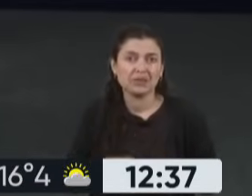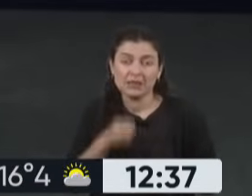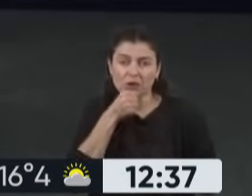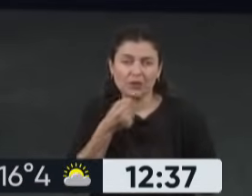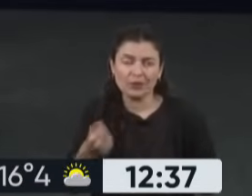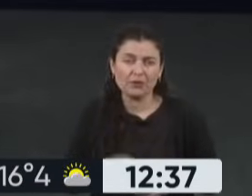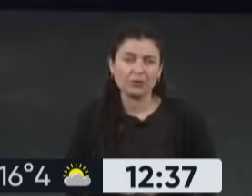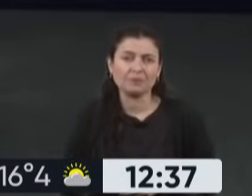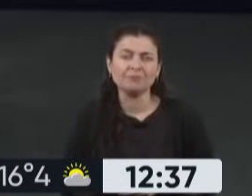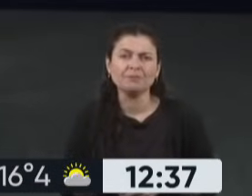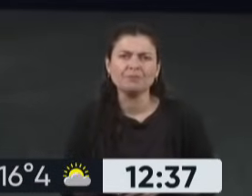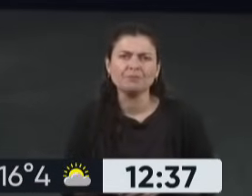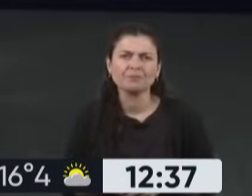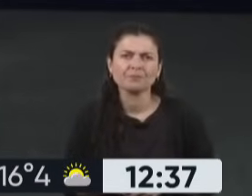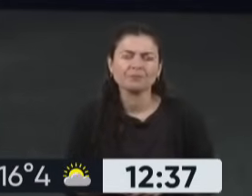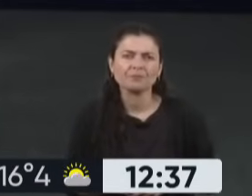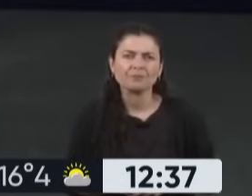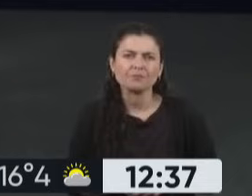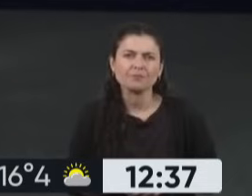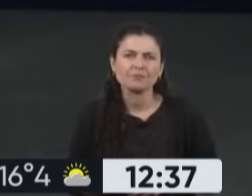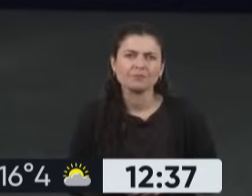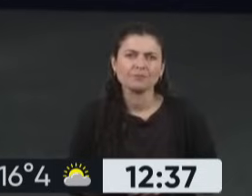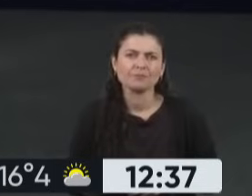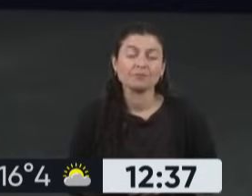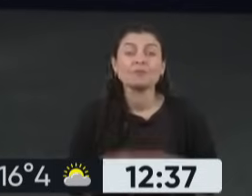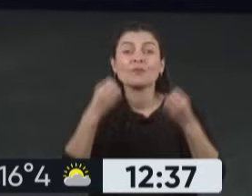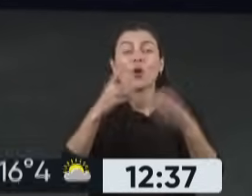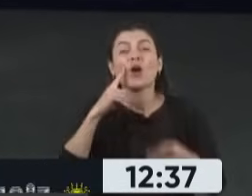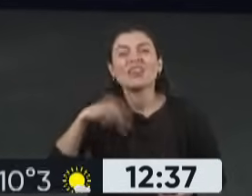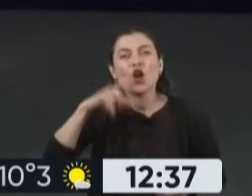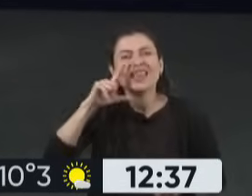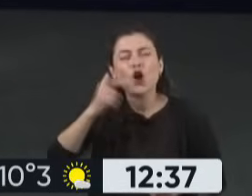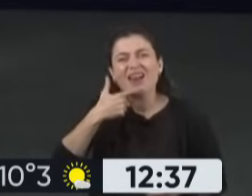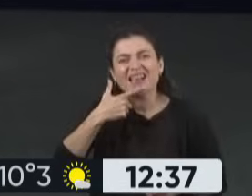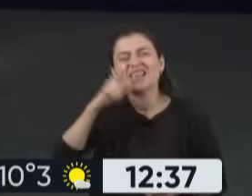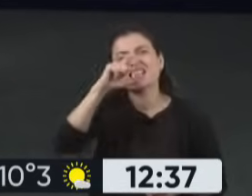claro. Eso es lo que creemos. Buen día, Nicolás